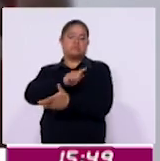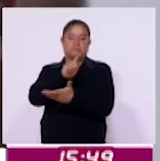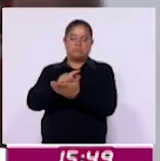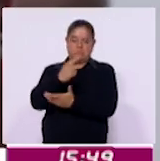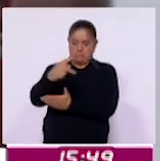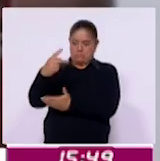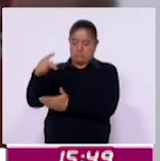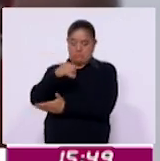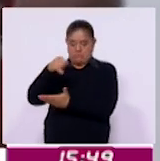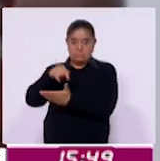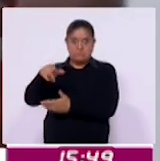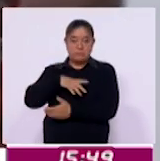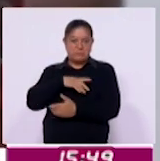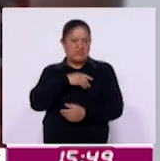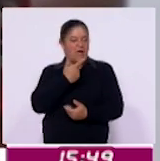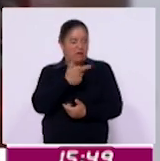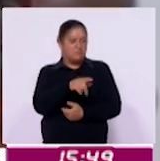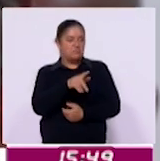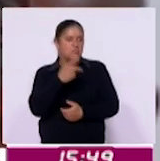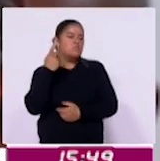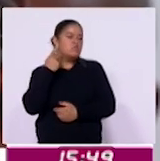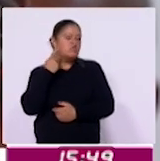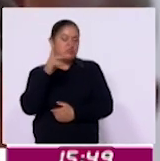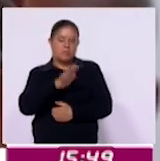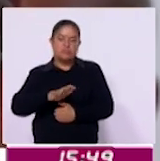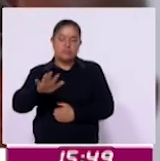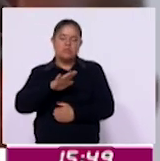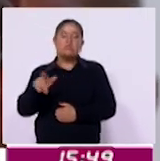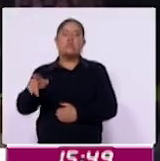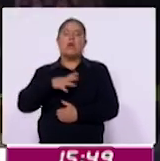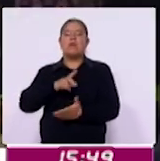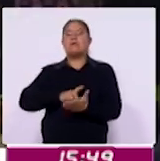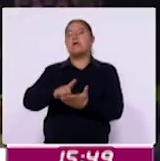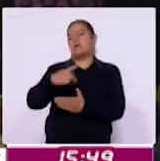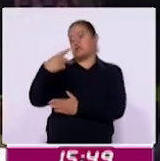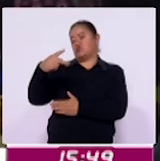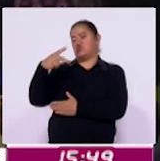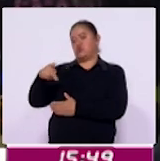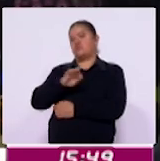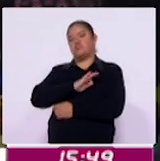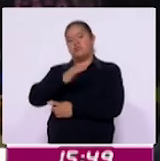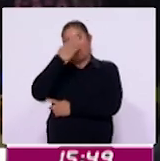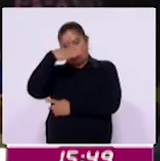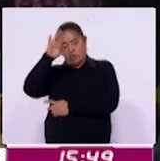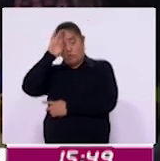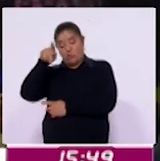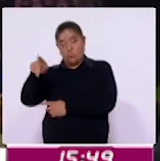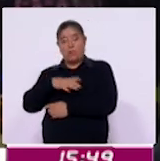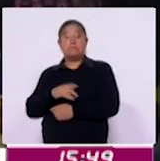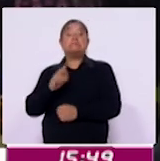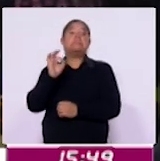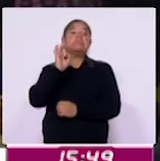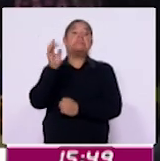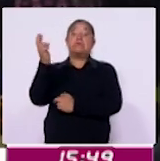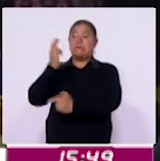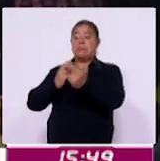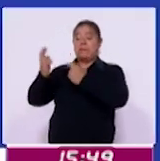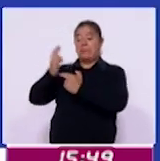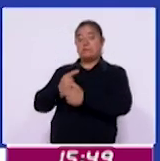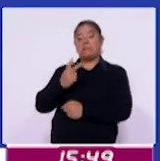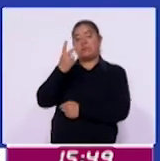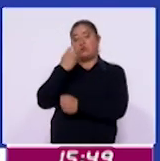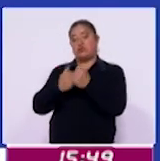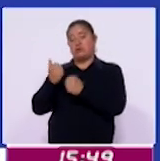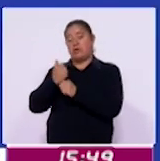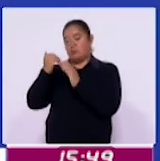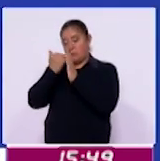política migratoria de 2013, que les permite conservar sus derechos y propiedades en Cuba si vuelven antes de 2 años.